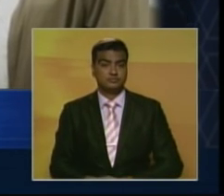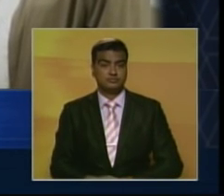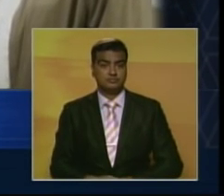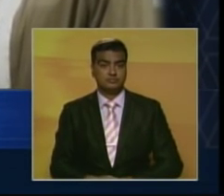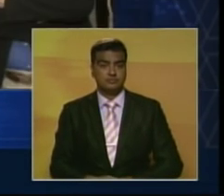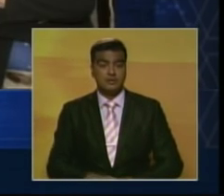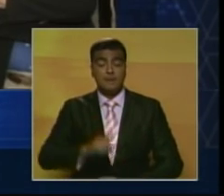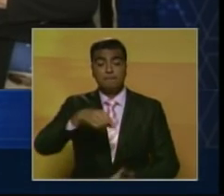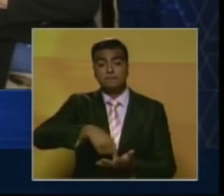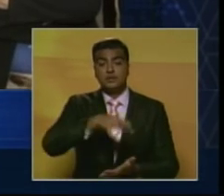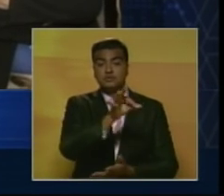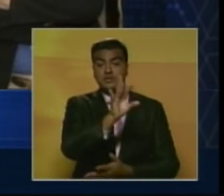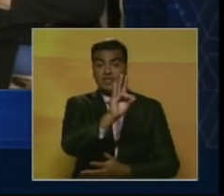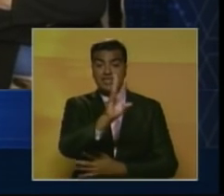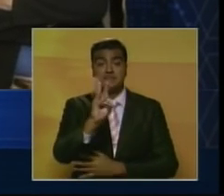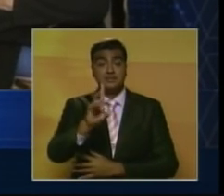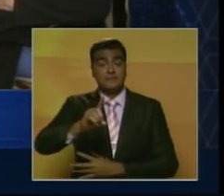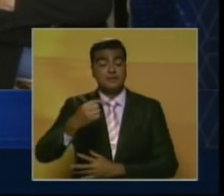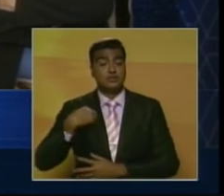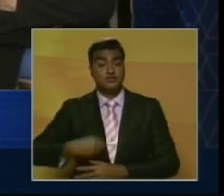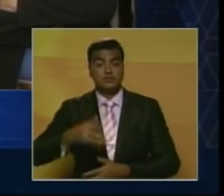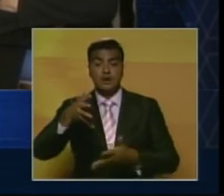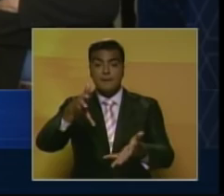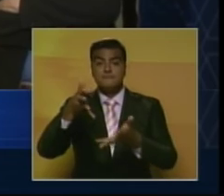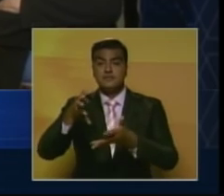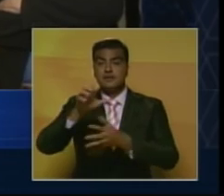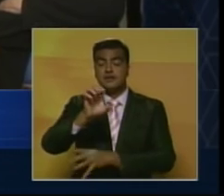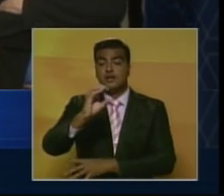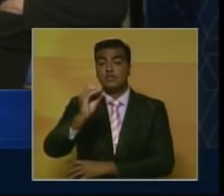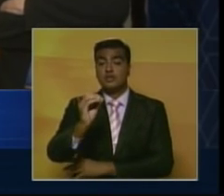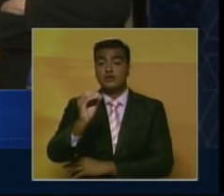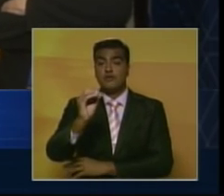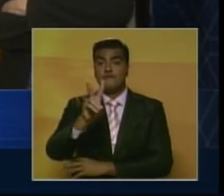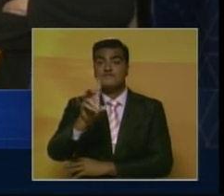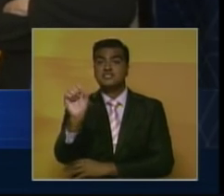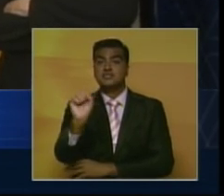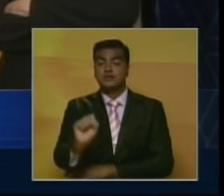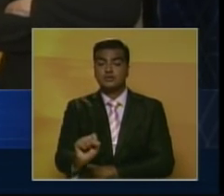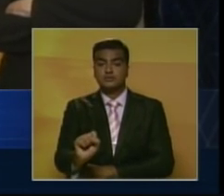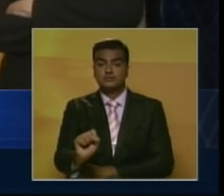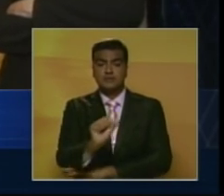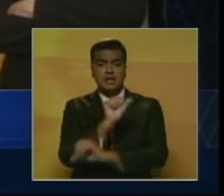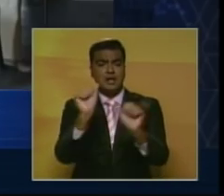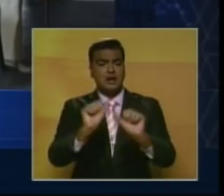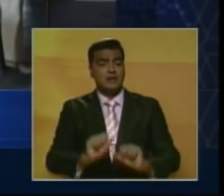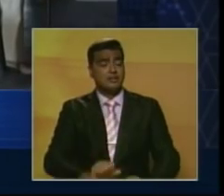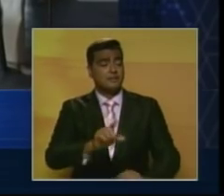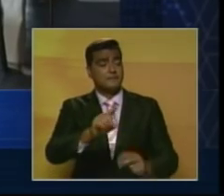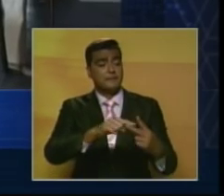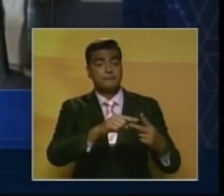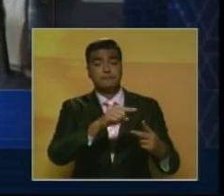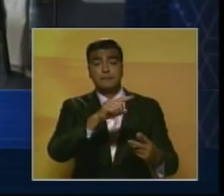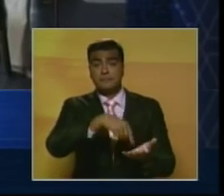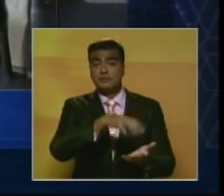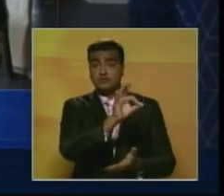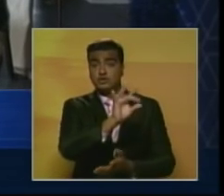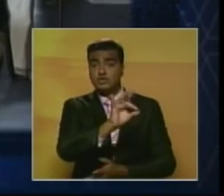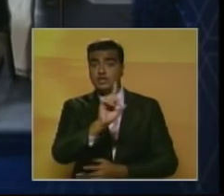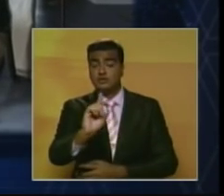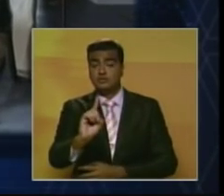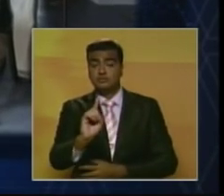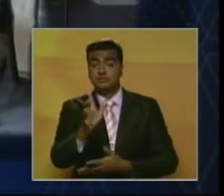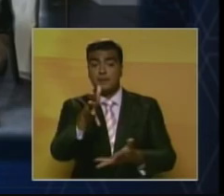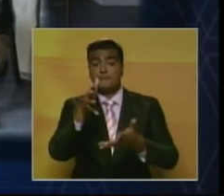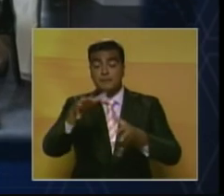Además, en 1976 obtuvo el Premio Enrique Otero Vizcarrondo, Salón de Artes Plásticas, y en 1981 el Premio